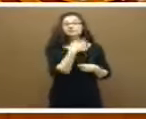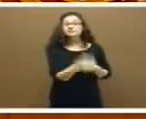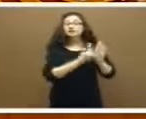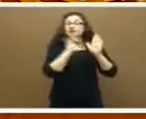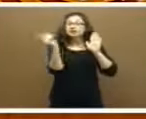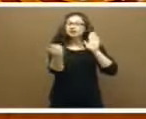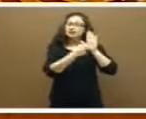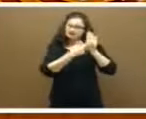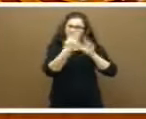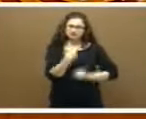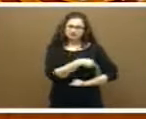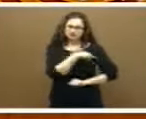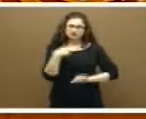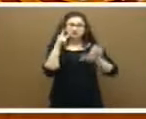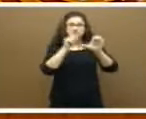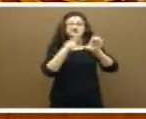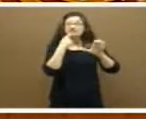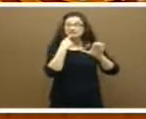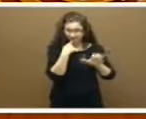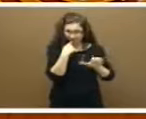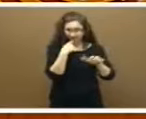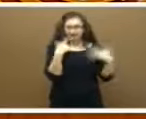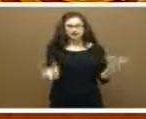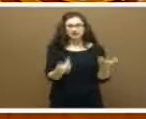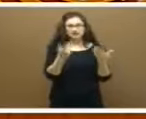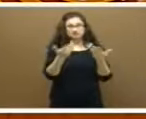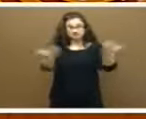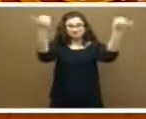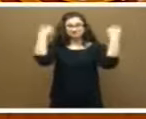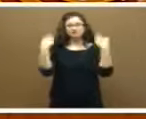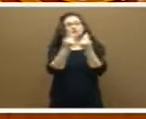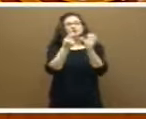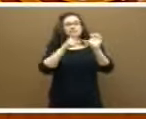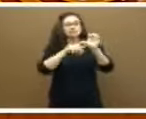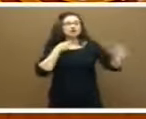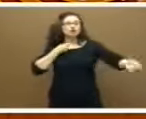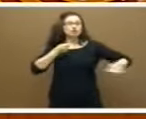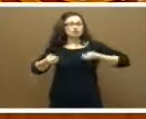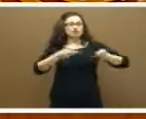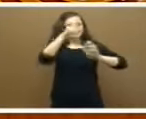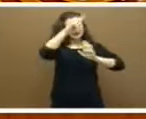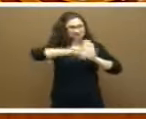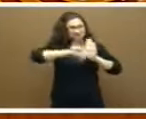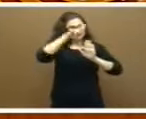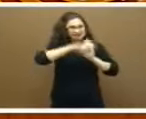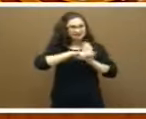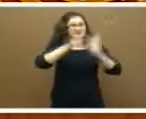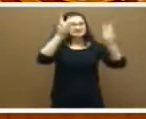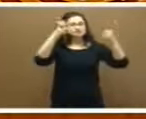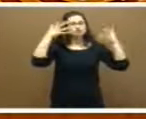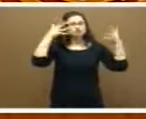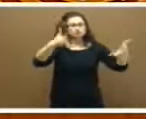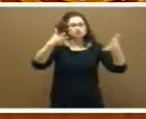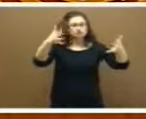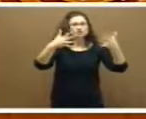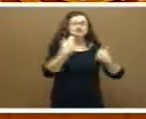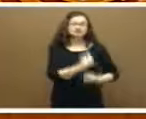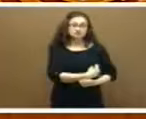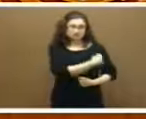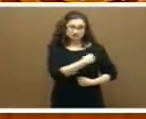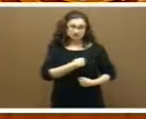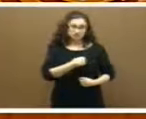Extremadura establece que corresponde a la Junta de Extremadura la regulación reglamentaria de los consejos de salud de zona